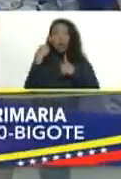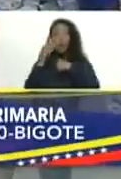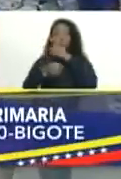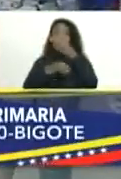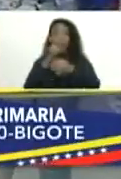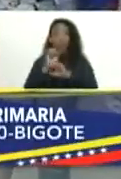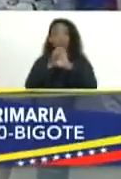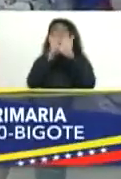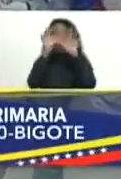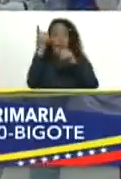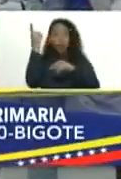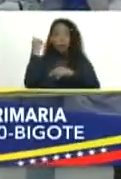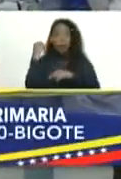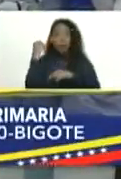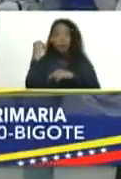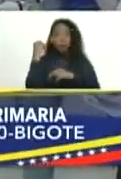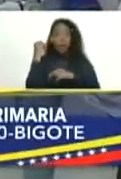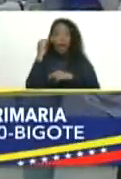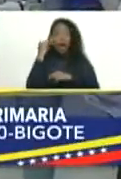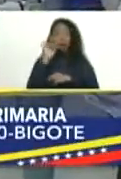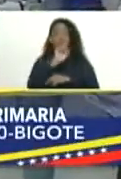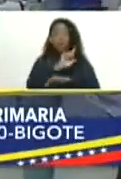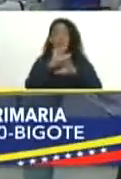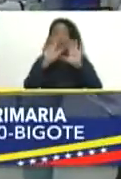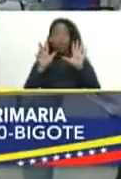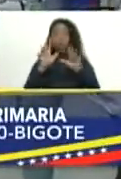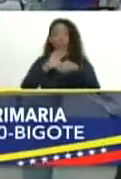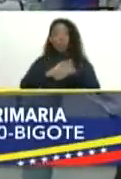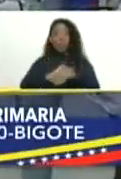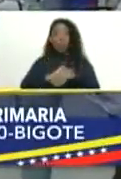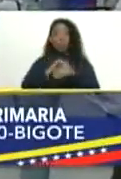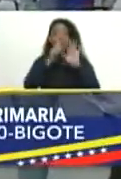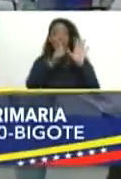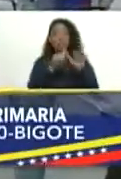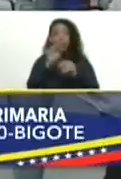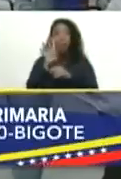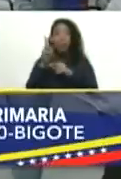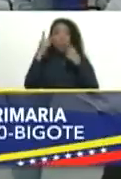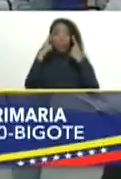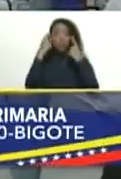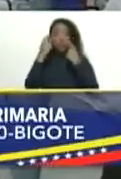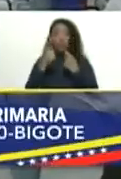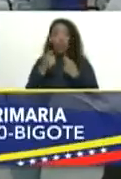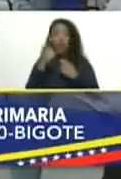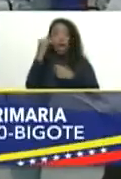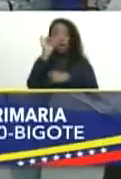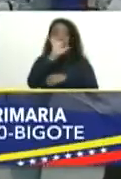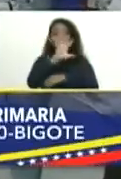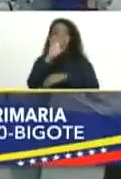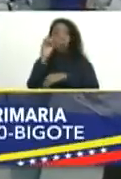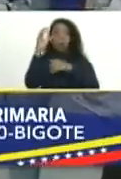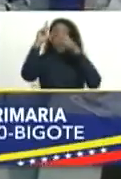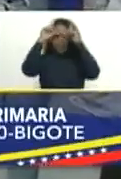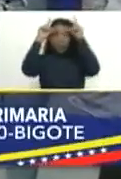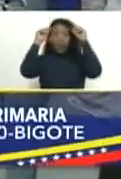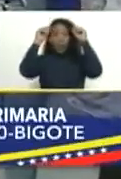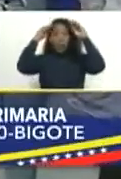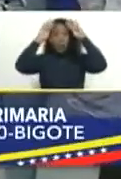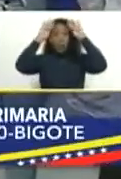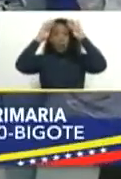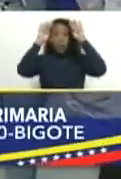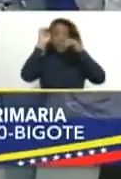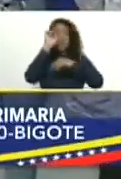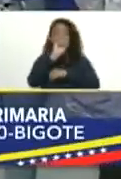hay 218 médicos, 64 son especialistas. Tenemos 50 enfermeras, 144